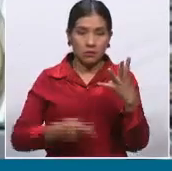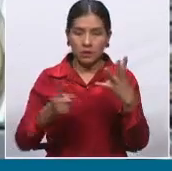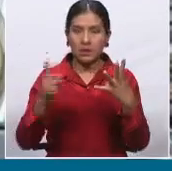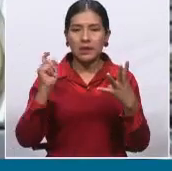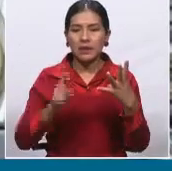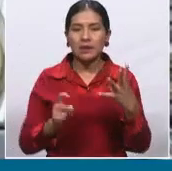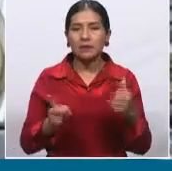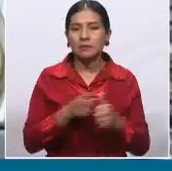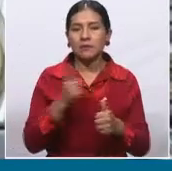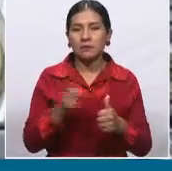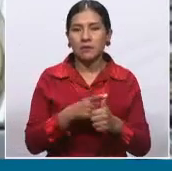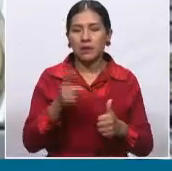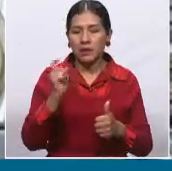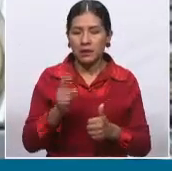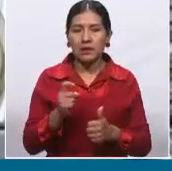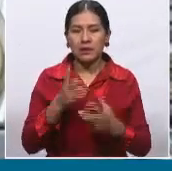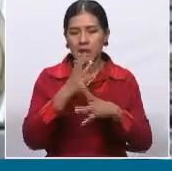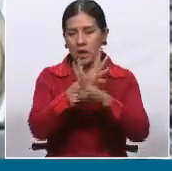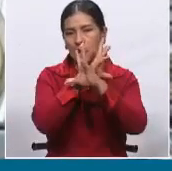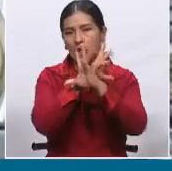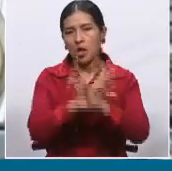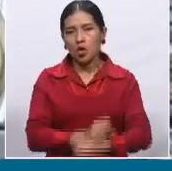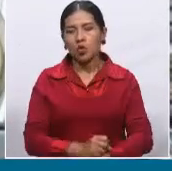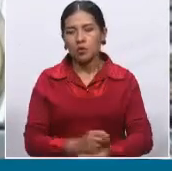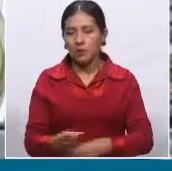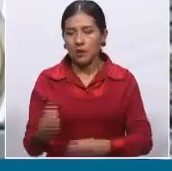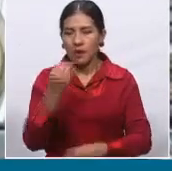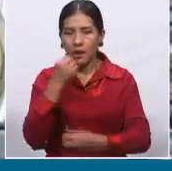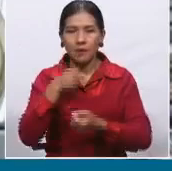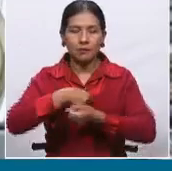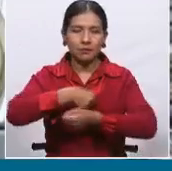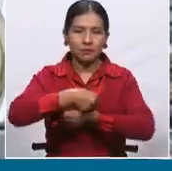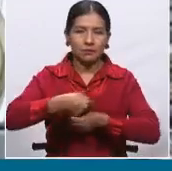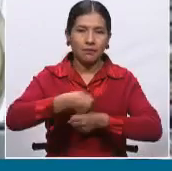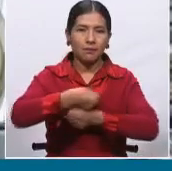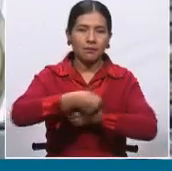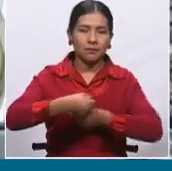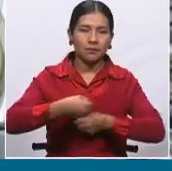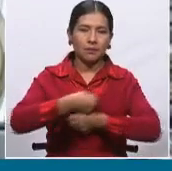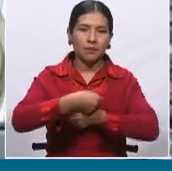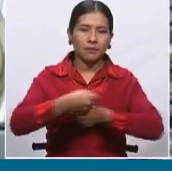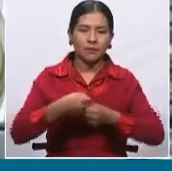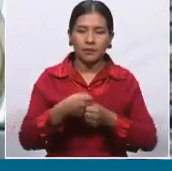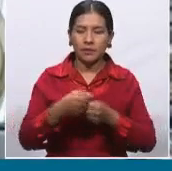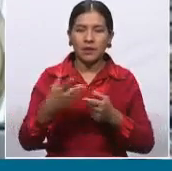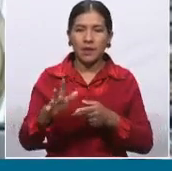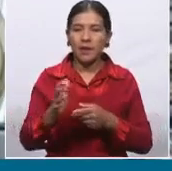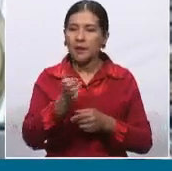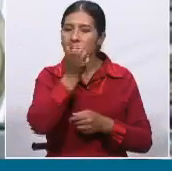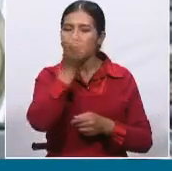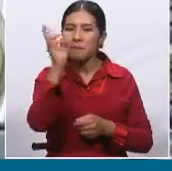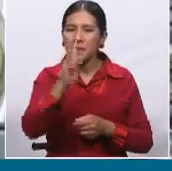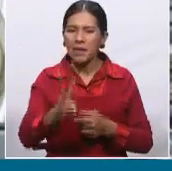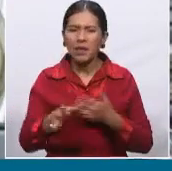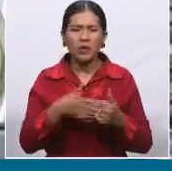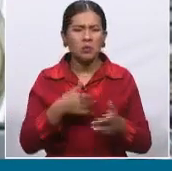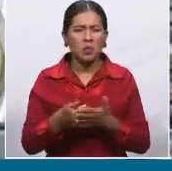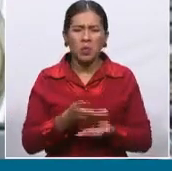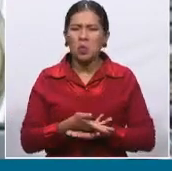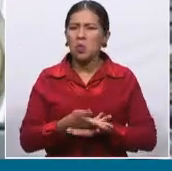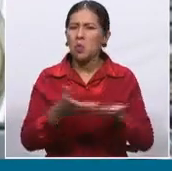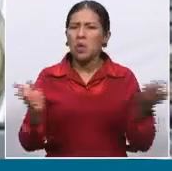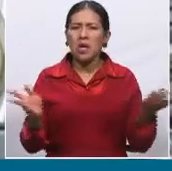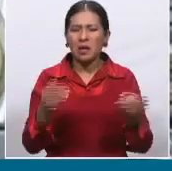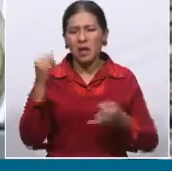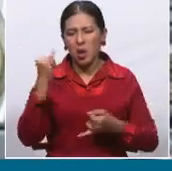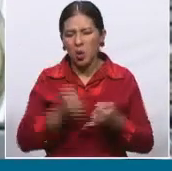o tienen esa tendencia de consumir forrajes de bajísimo nivel, es decir, gramíneas de última